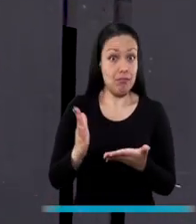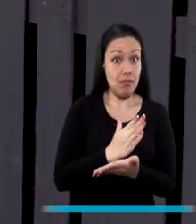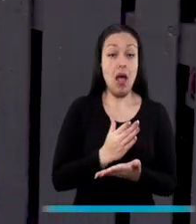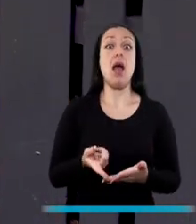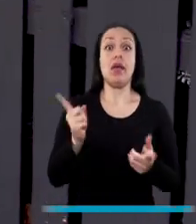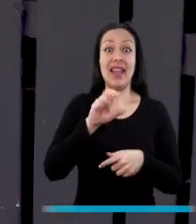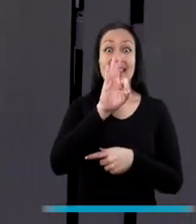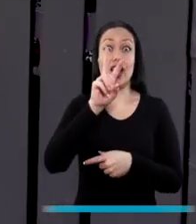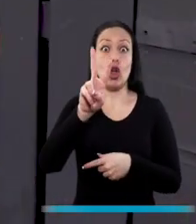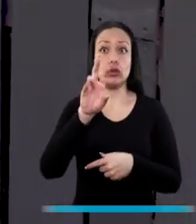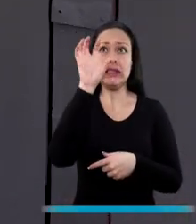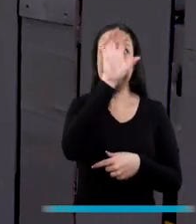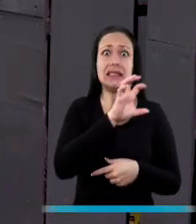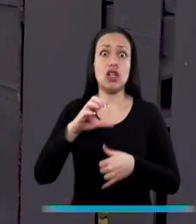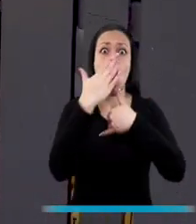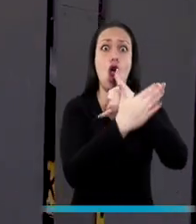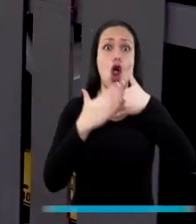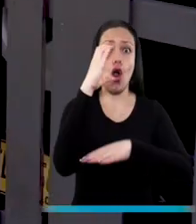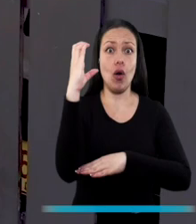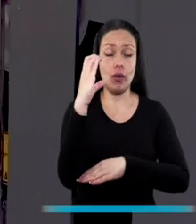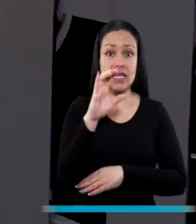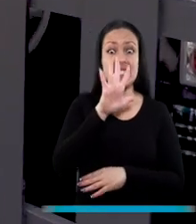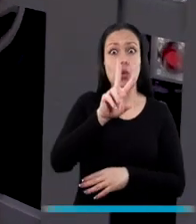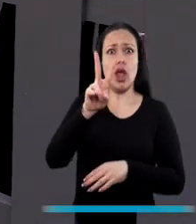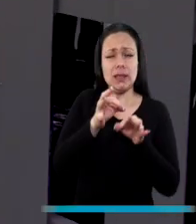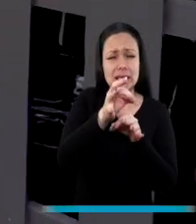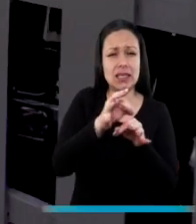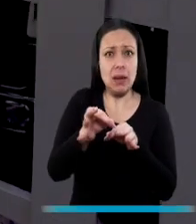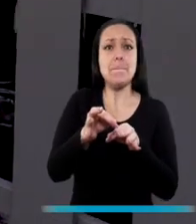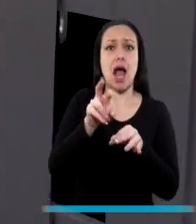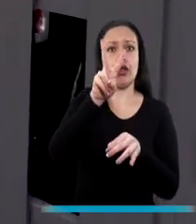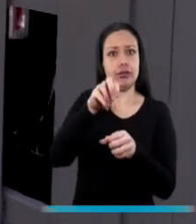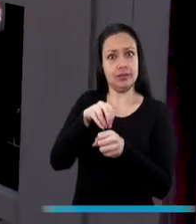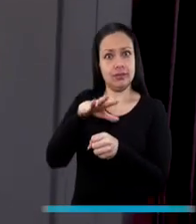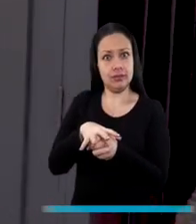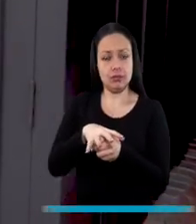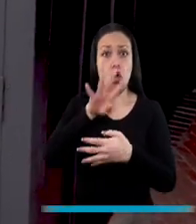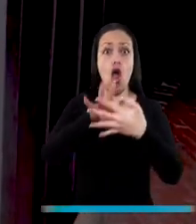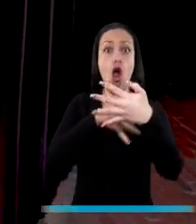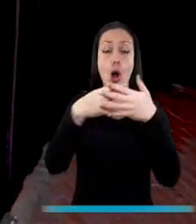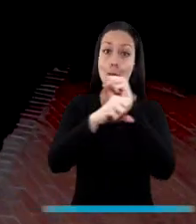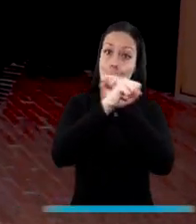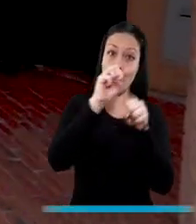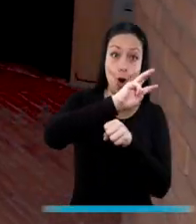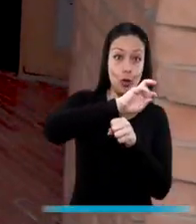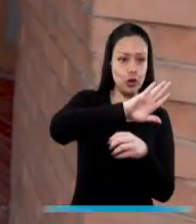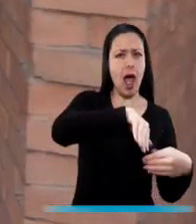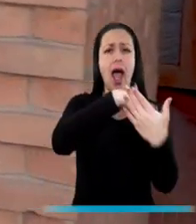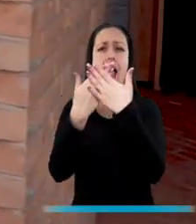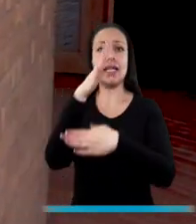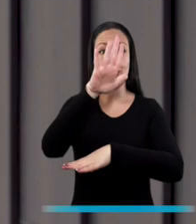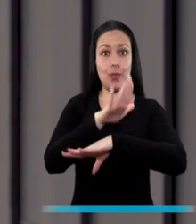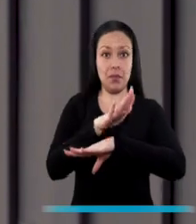en nuestras 32 procuradurías regionales, 50 provinciales y 2 distritales en el horario de las 8 de la mañana a las